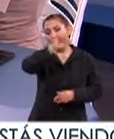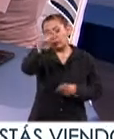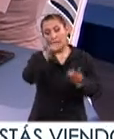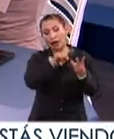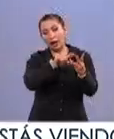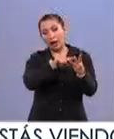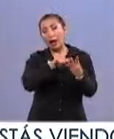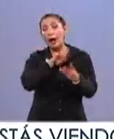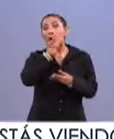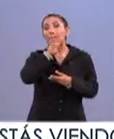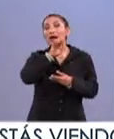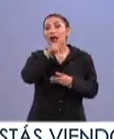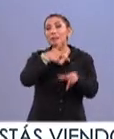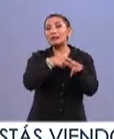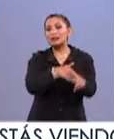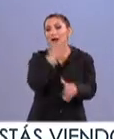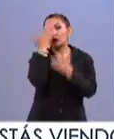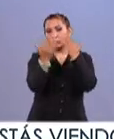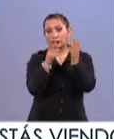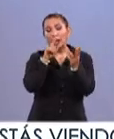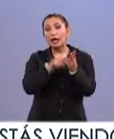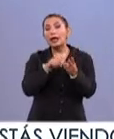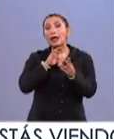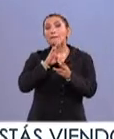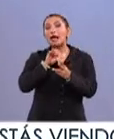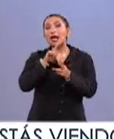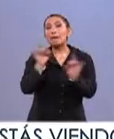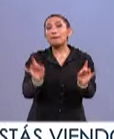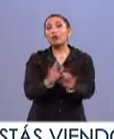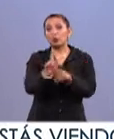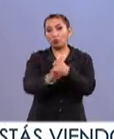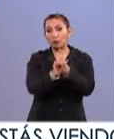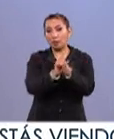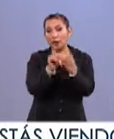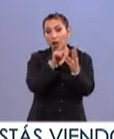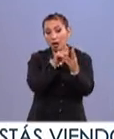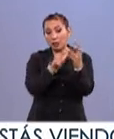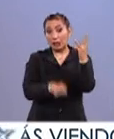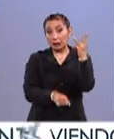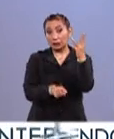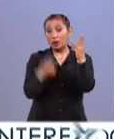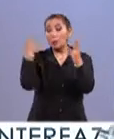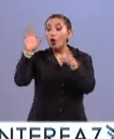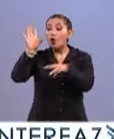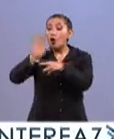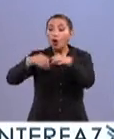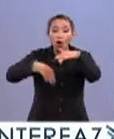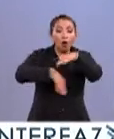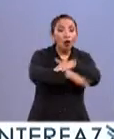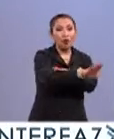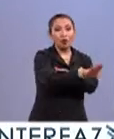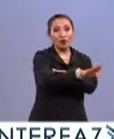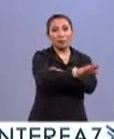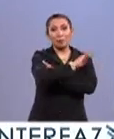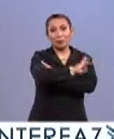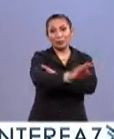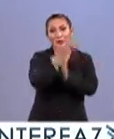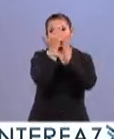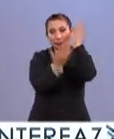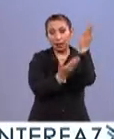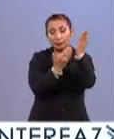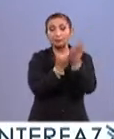que es la beca de continuación de estudios y la beca de contingencias. Esto es lo primero, acceso. Ahora, ¿cómo